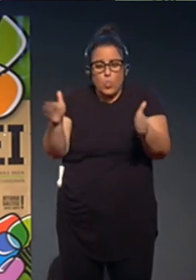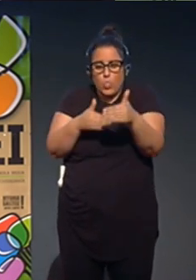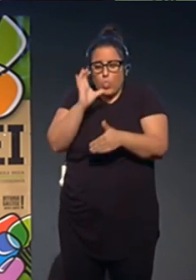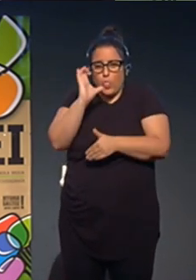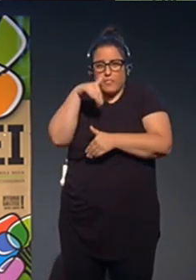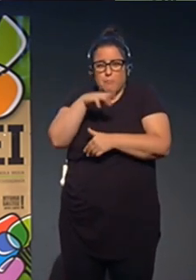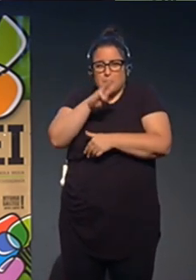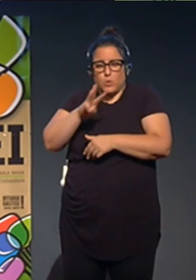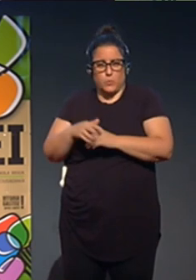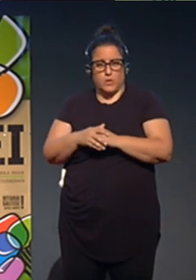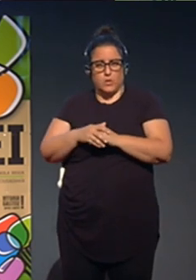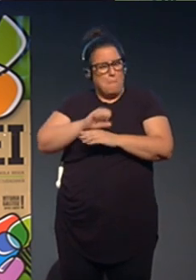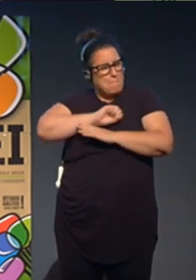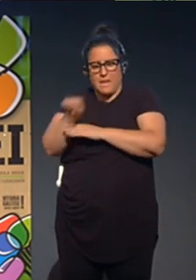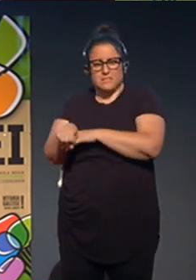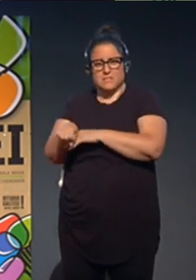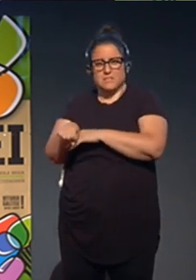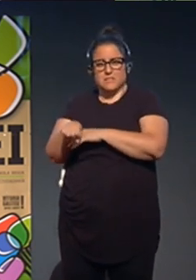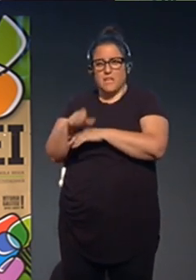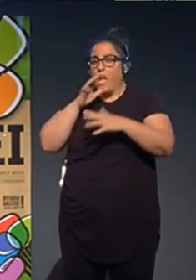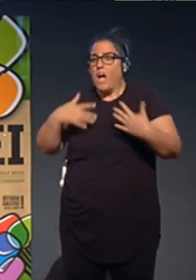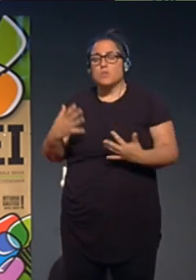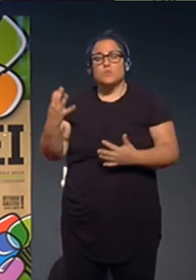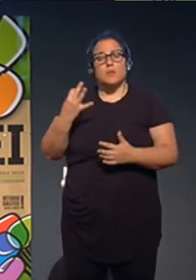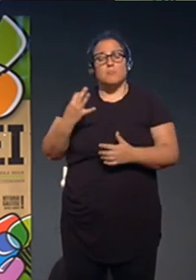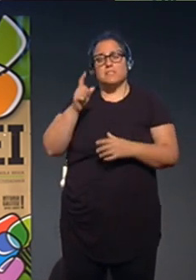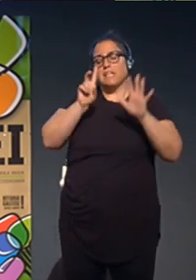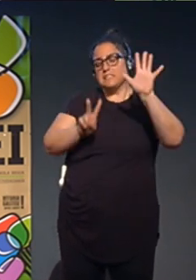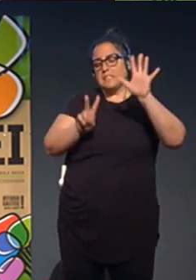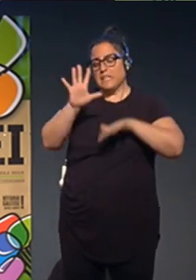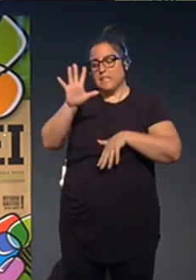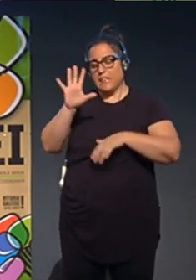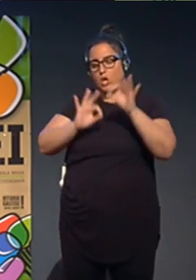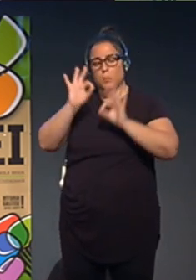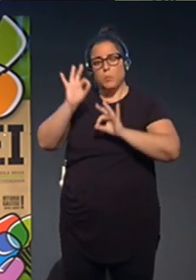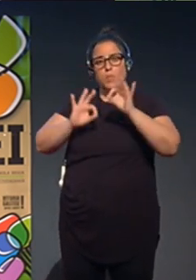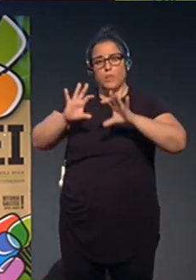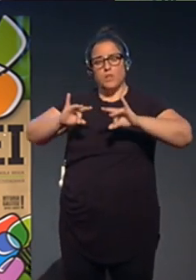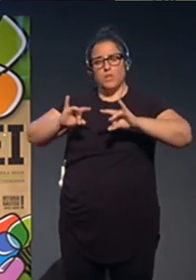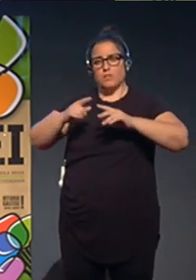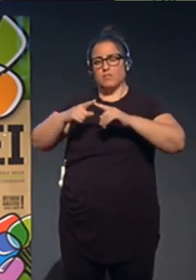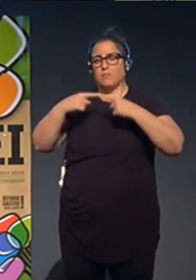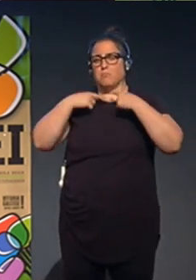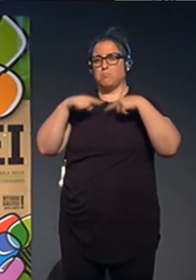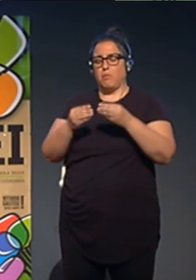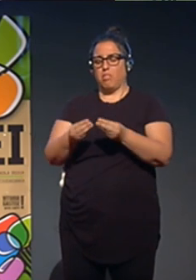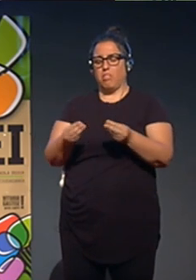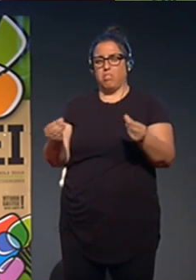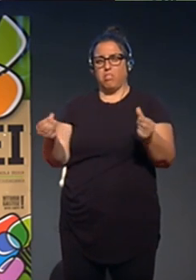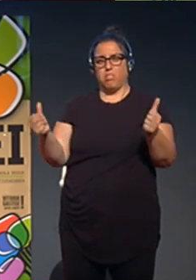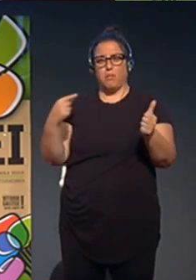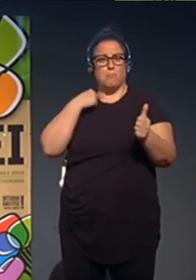cico hoy lo que ocurre es que el 75 por de los suelos cultivados del mundo están degradados Qué quiere decir que están